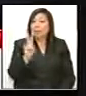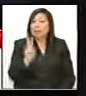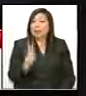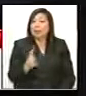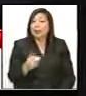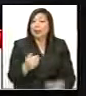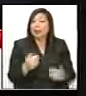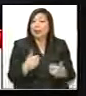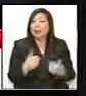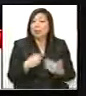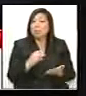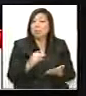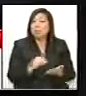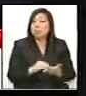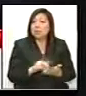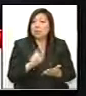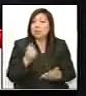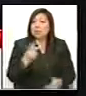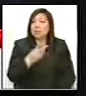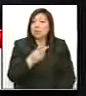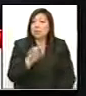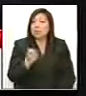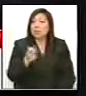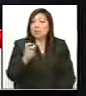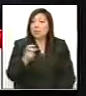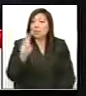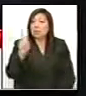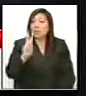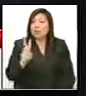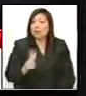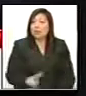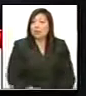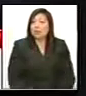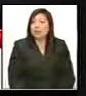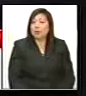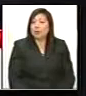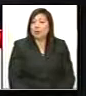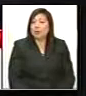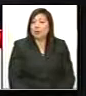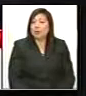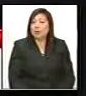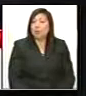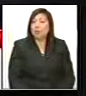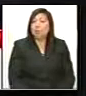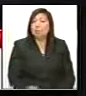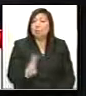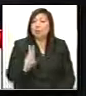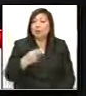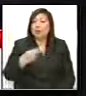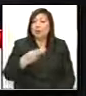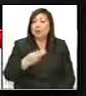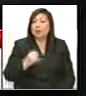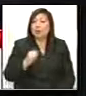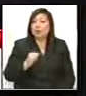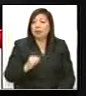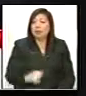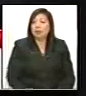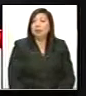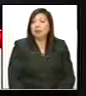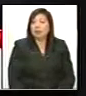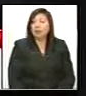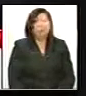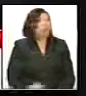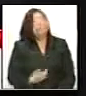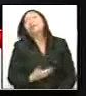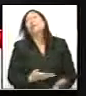eso, tenemos más de 1.200 ciudadanos venezolanos tratados por VIH, pues es un tema de salud pública, acá nosotros no